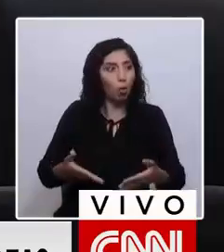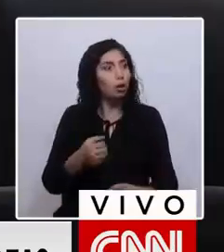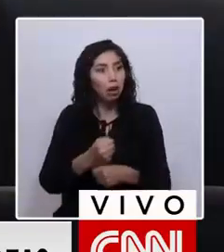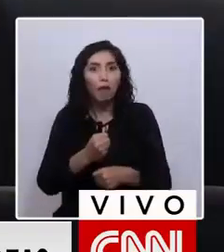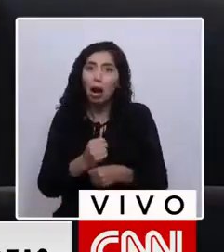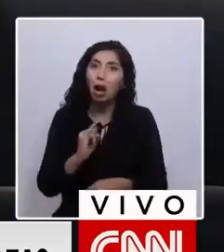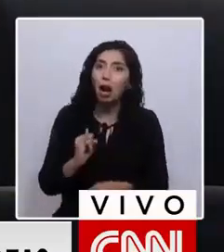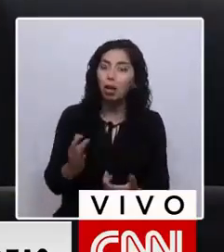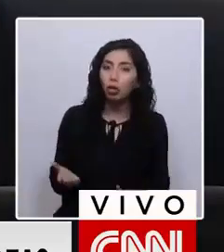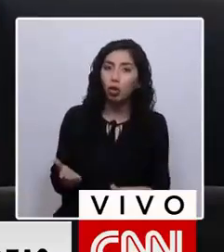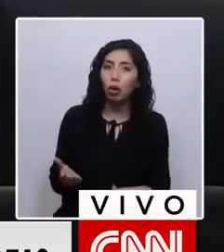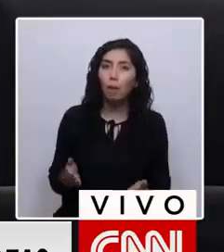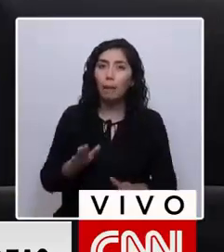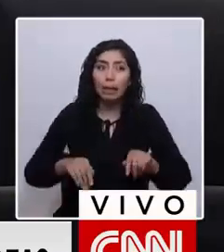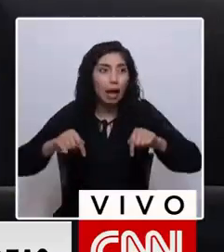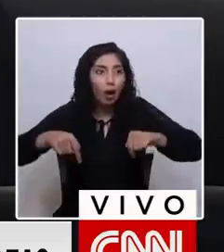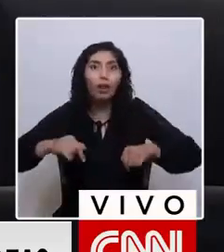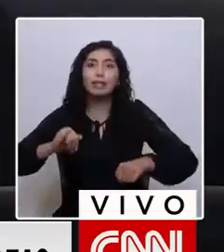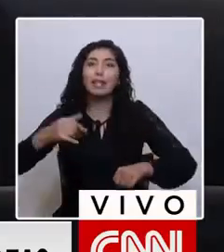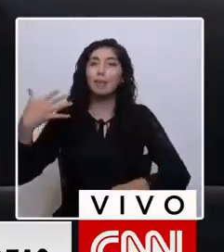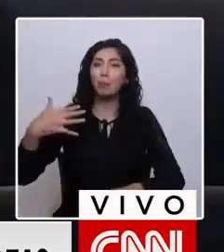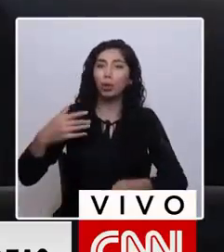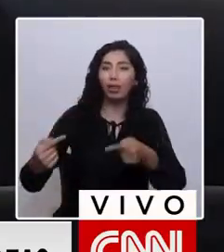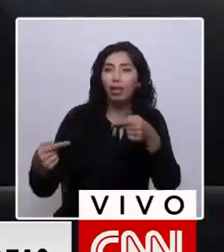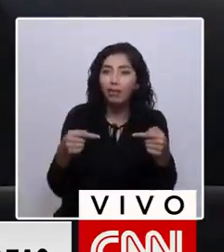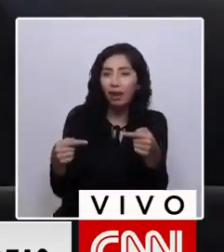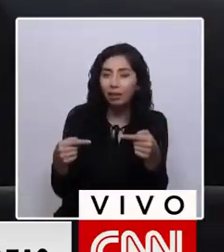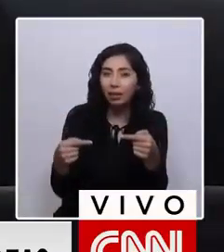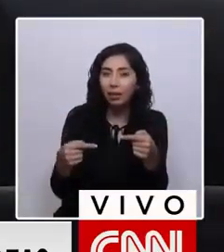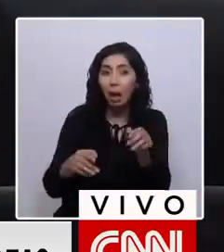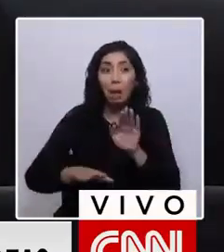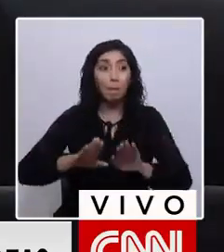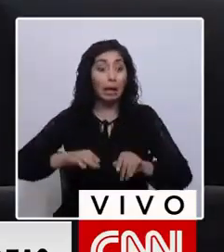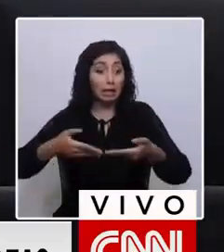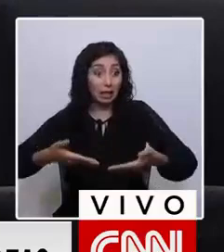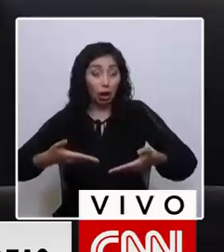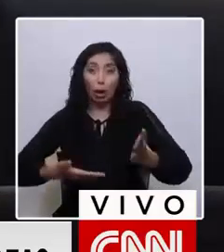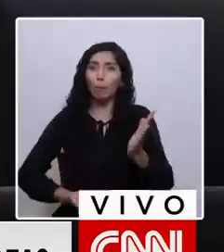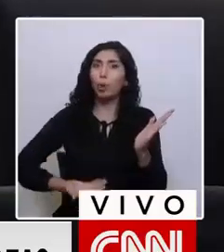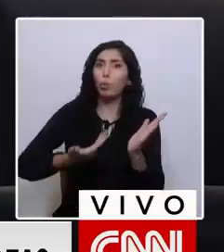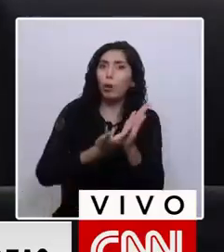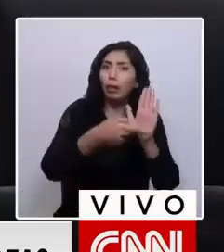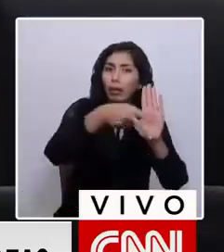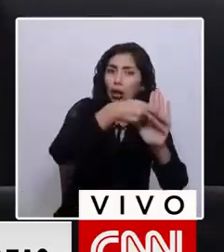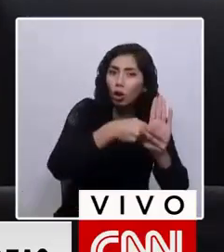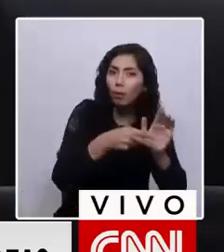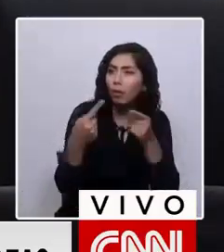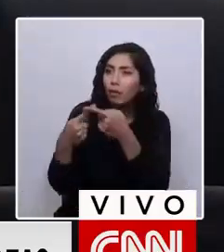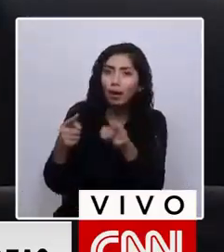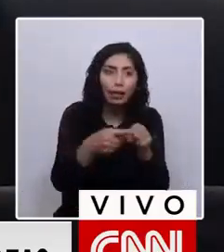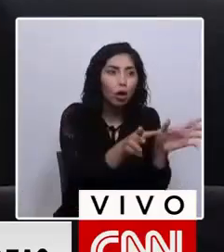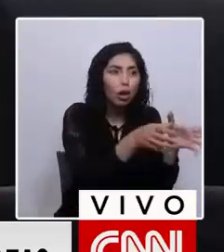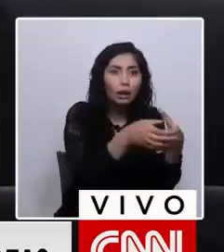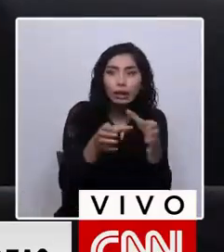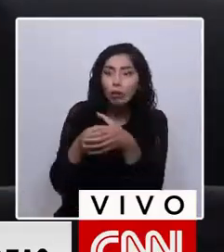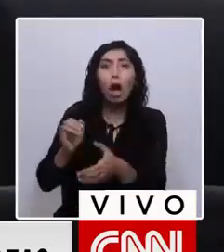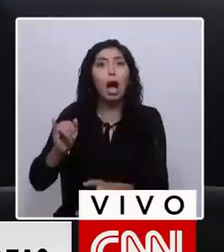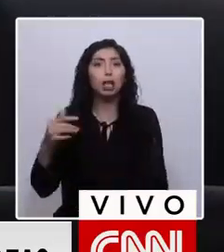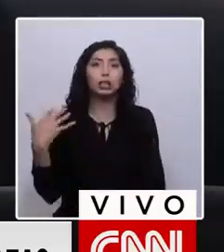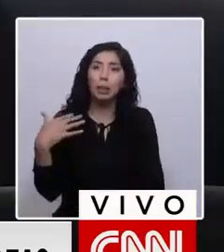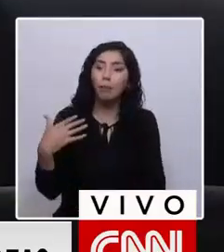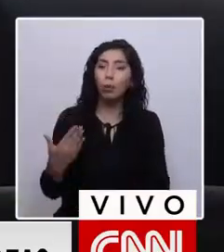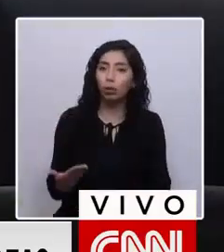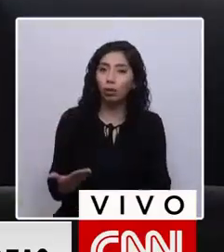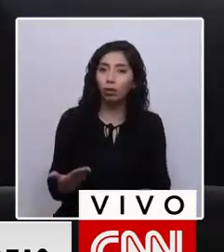Rocío Cantuarias, y que dijeron que se manifestaban en estado de reflexión. Y como yo te decía, nadie sabía muy bien qué significaba estar en estado de reflexión, si se iban a retirar, iban a dejar de